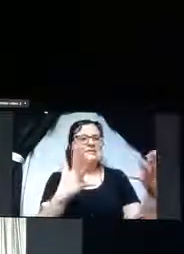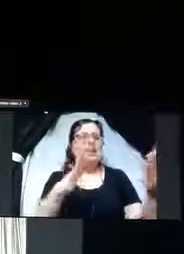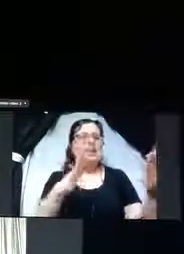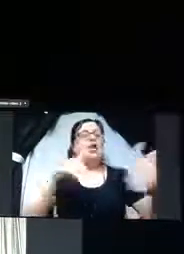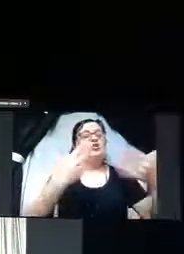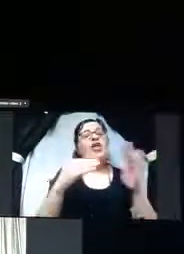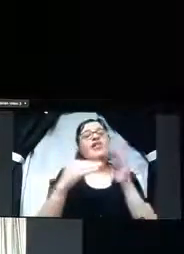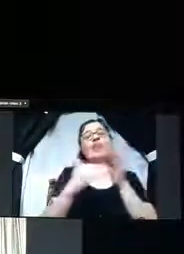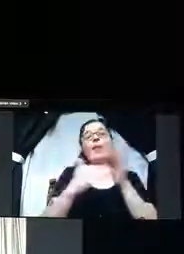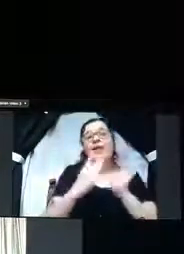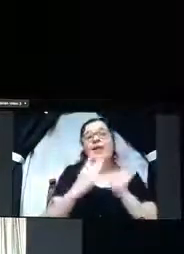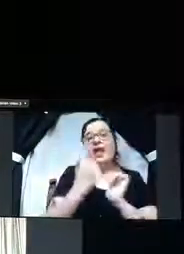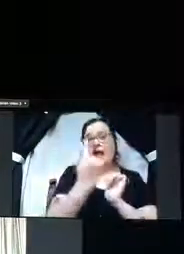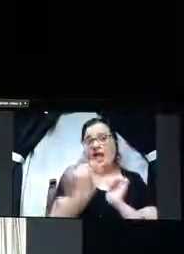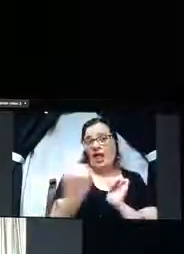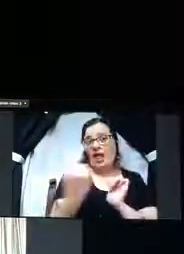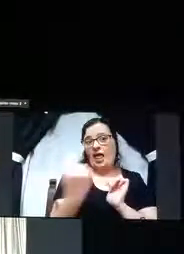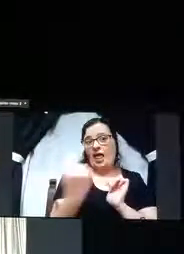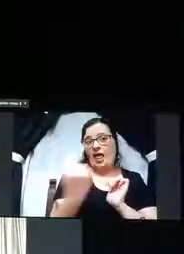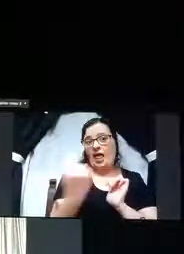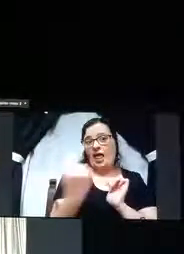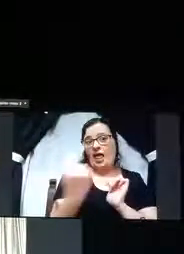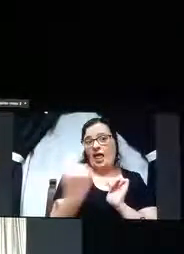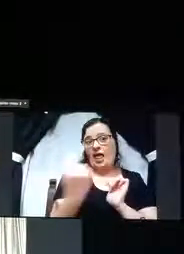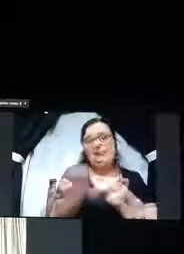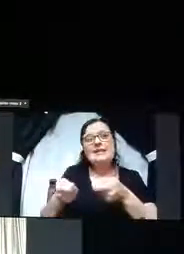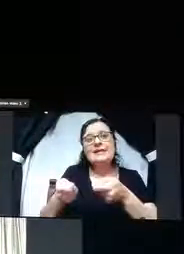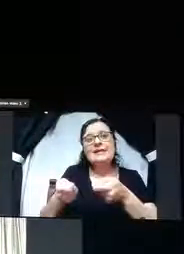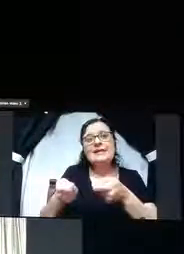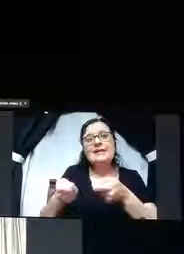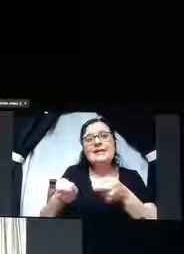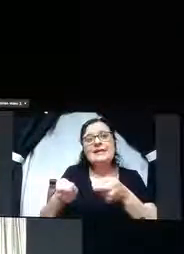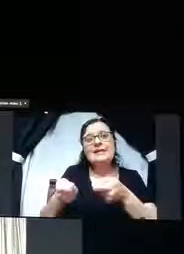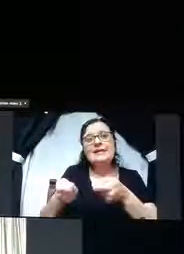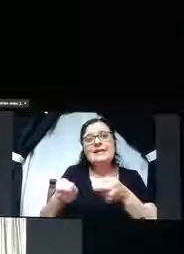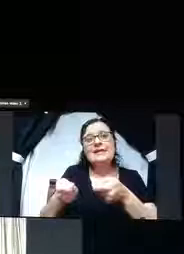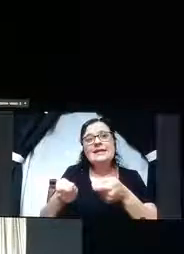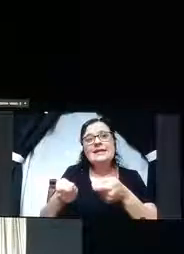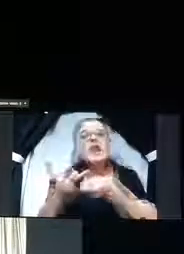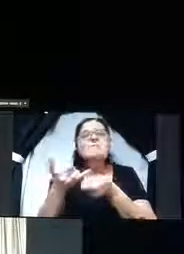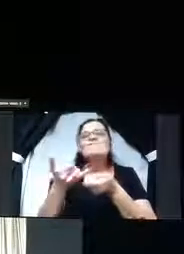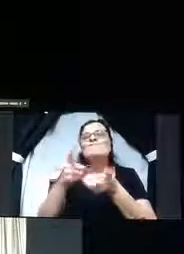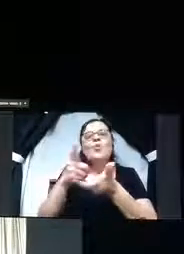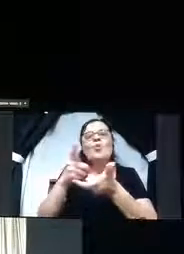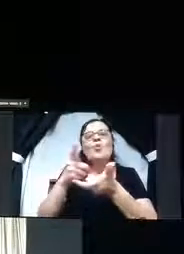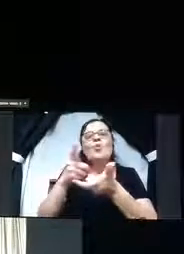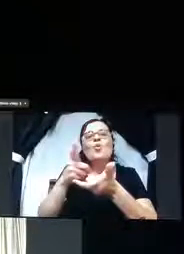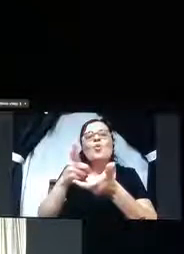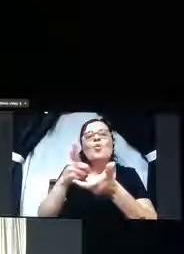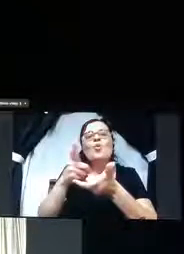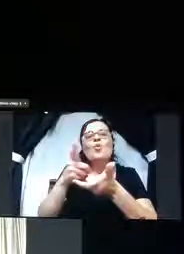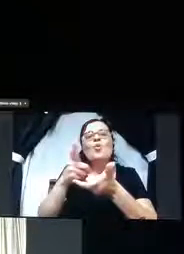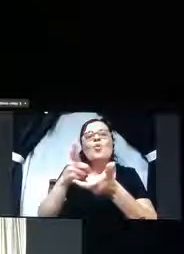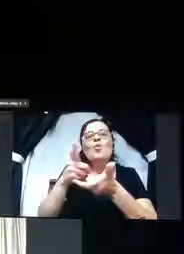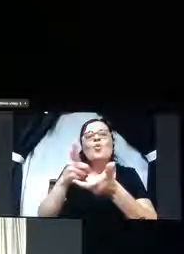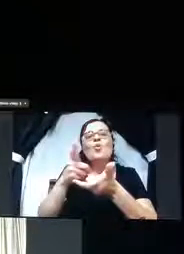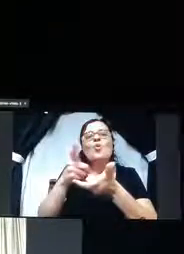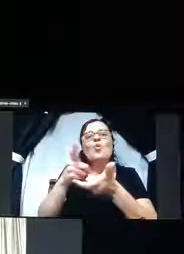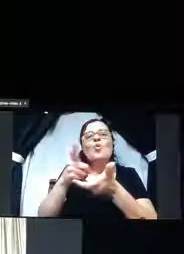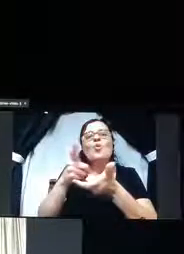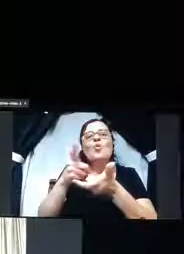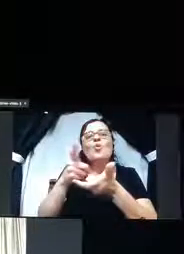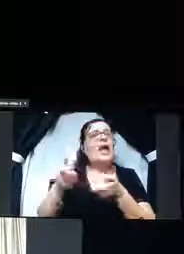ese chiquito, ¿sí? No está estimulado en función del español escrito, ¿sí? Claro,